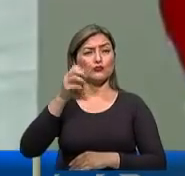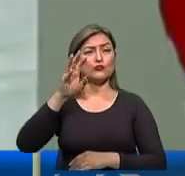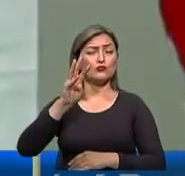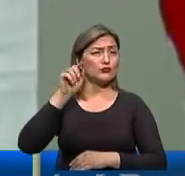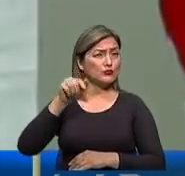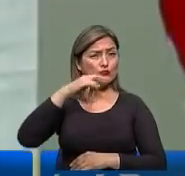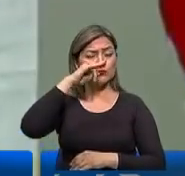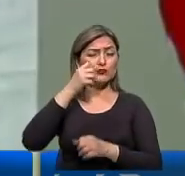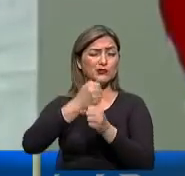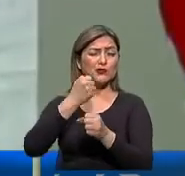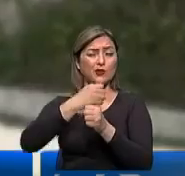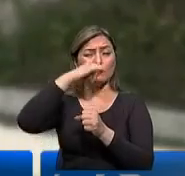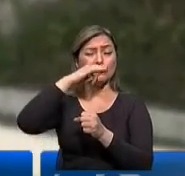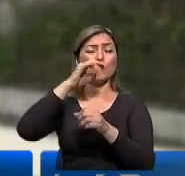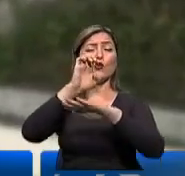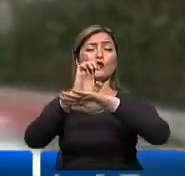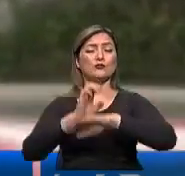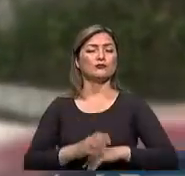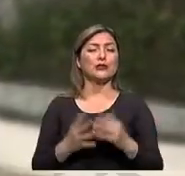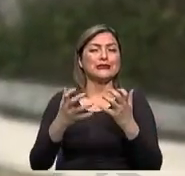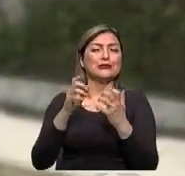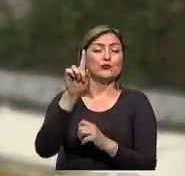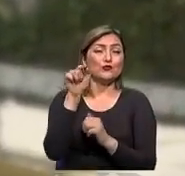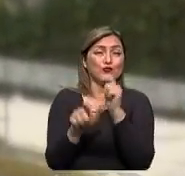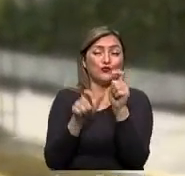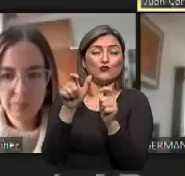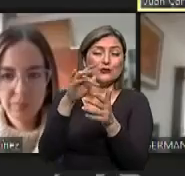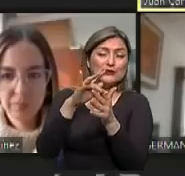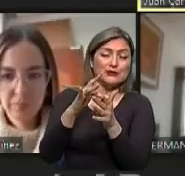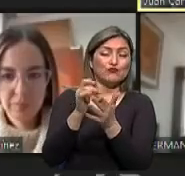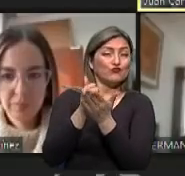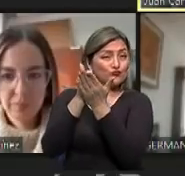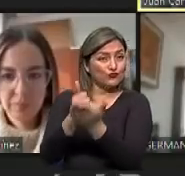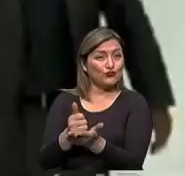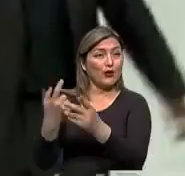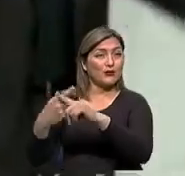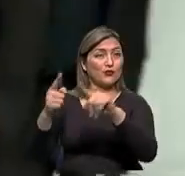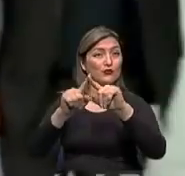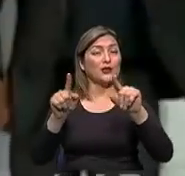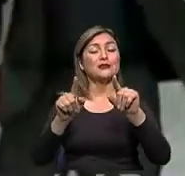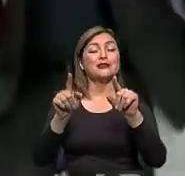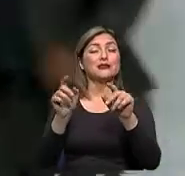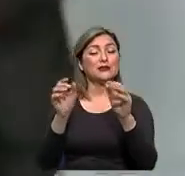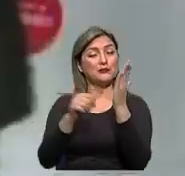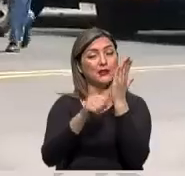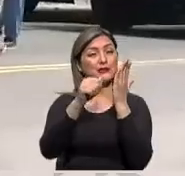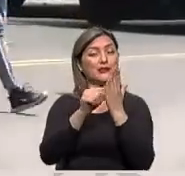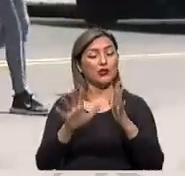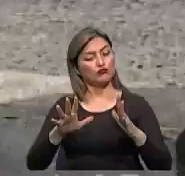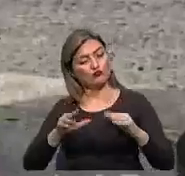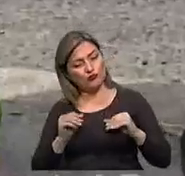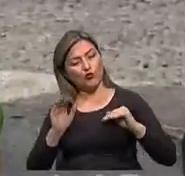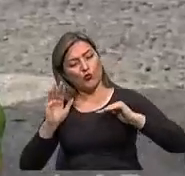de trabajo infantil en el Ecuador. Aspiran a llegar a más de 1,000 personas en riesgo y desde varias carteras de Estado también asumieron el compromiso